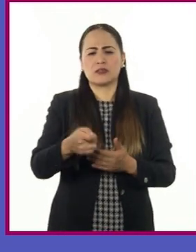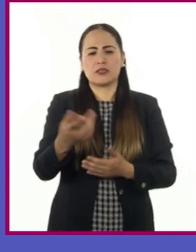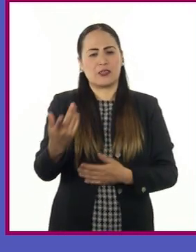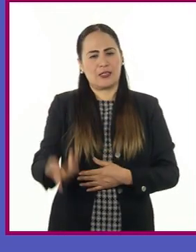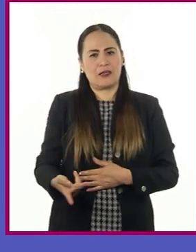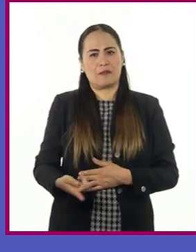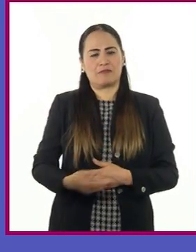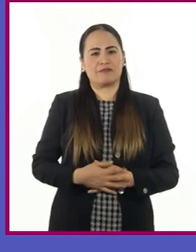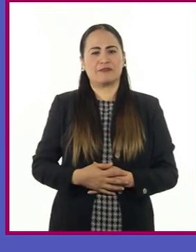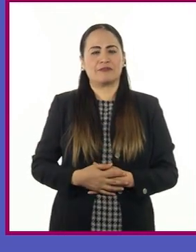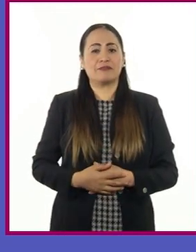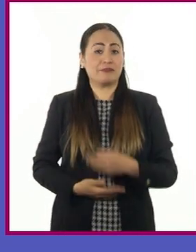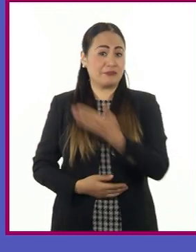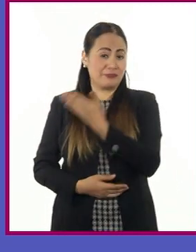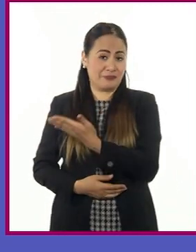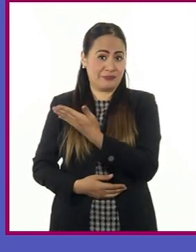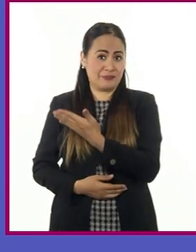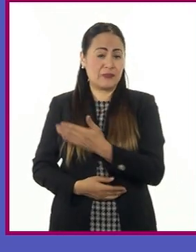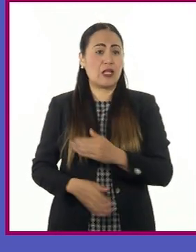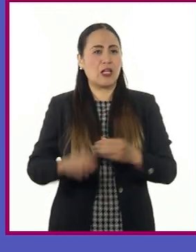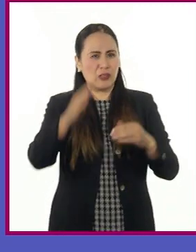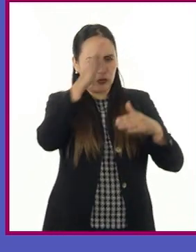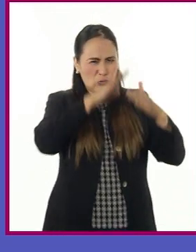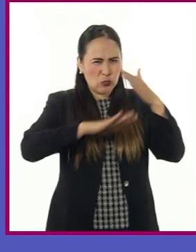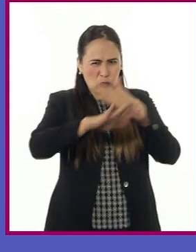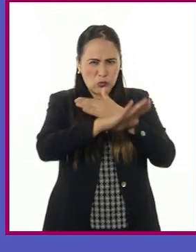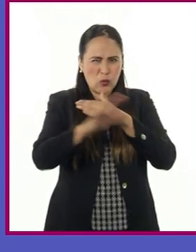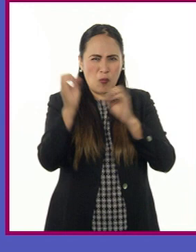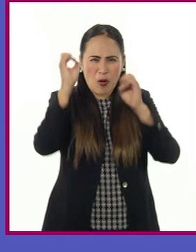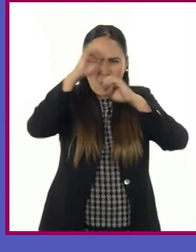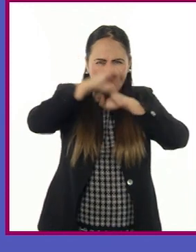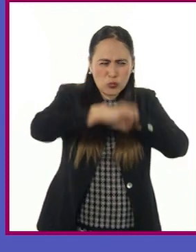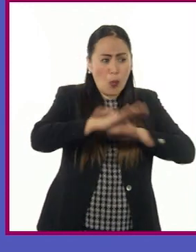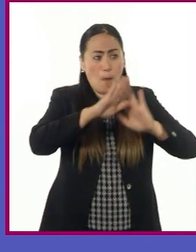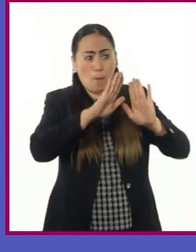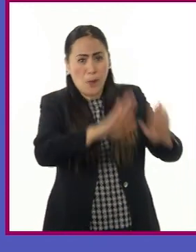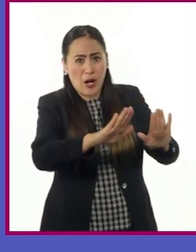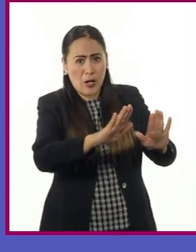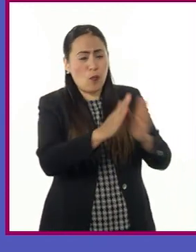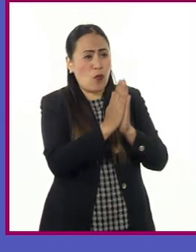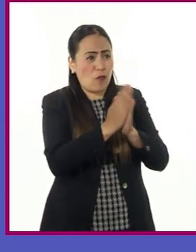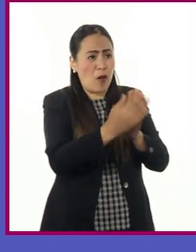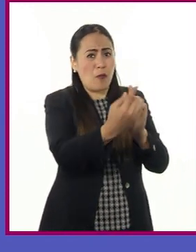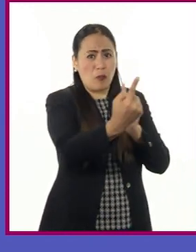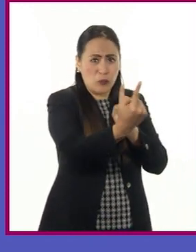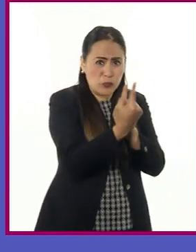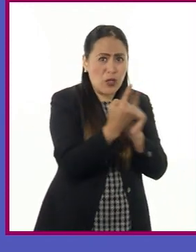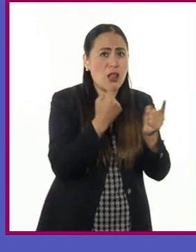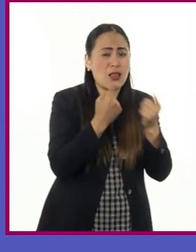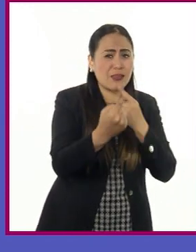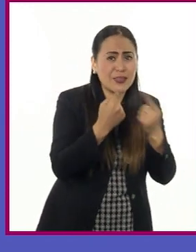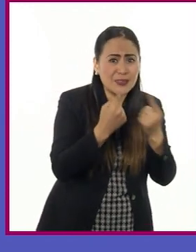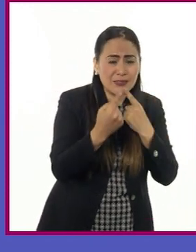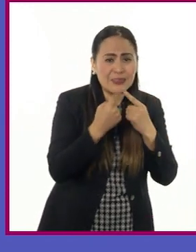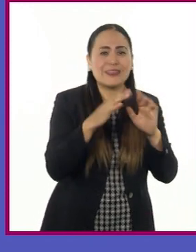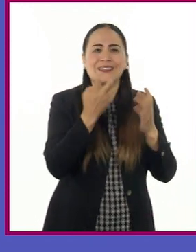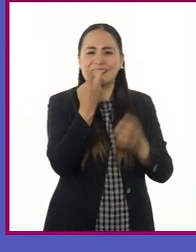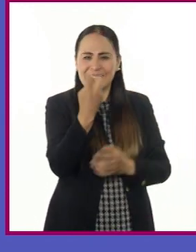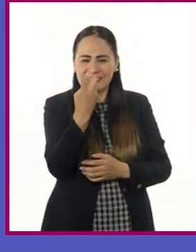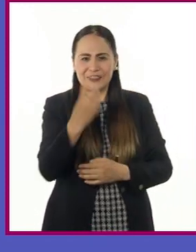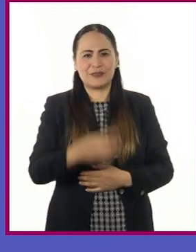personificación, porque está pidiendo a la sombra que pare y escuche lo que tiene que decirle. Así es.